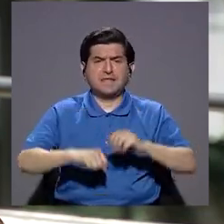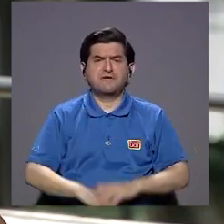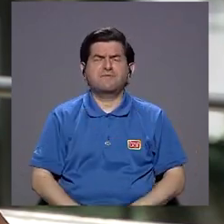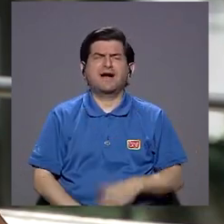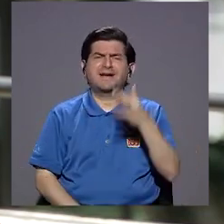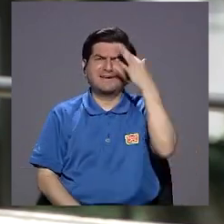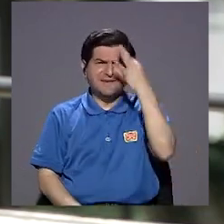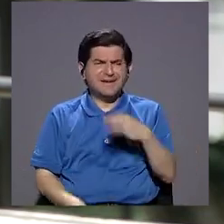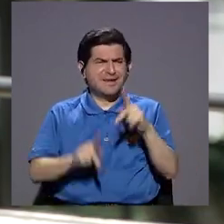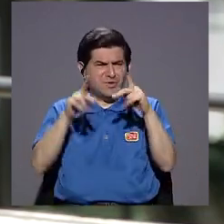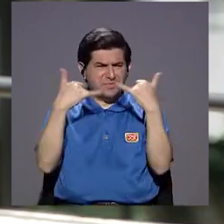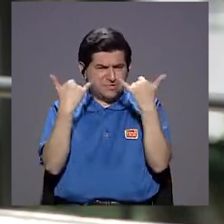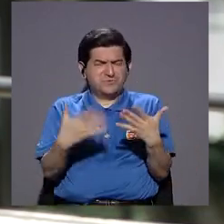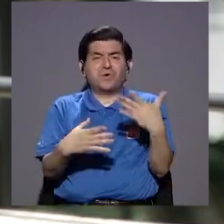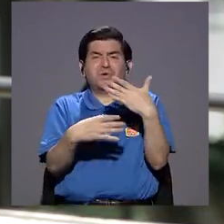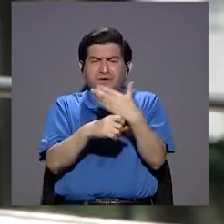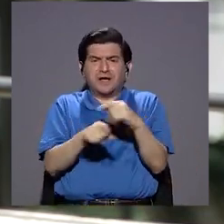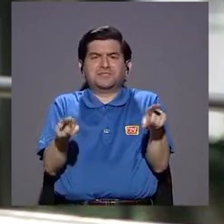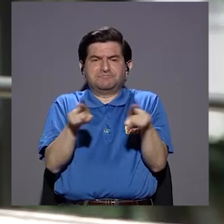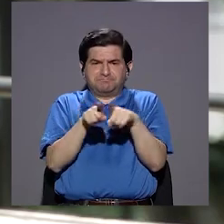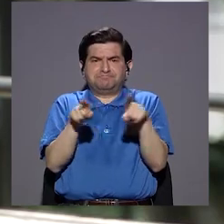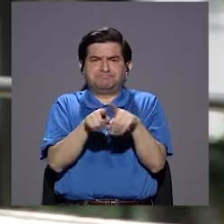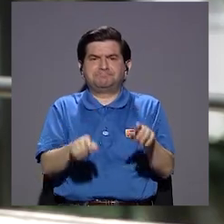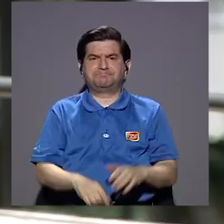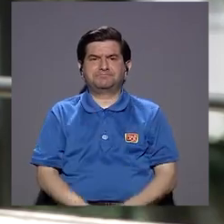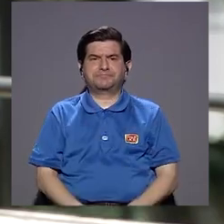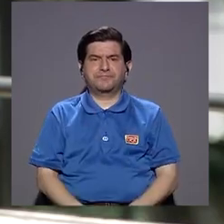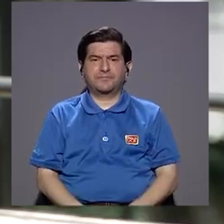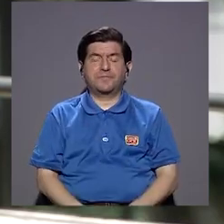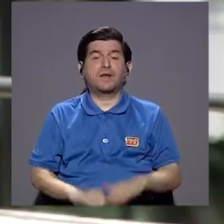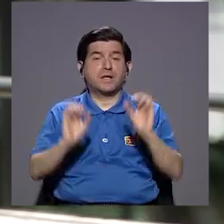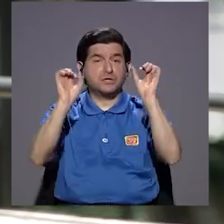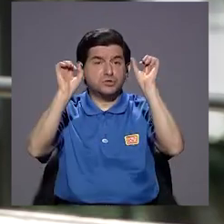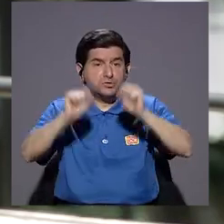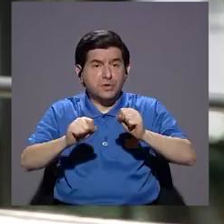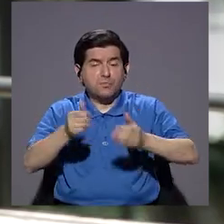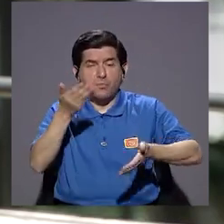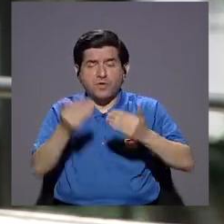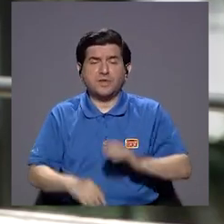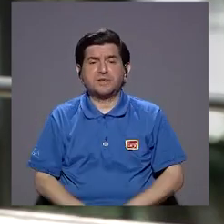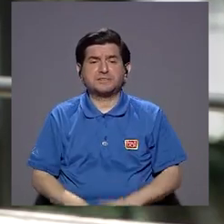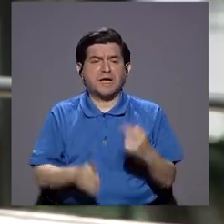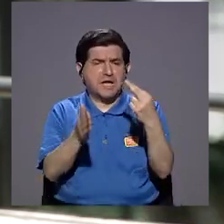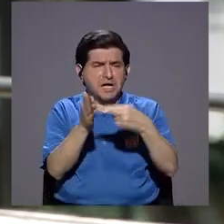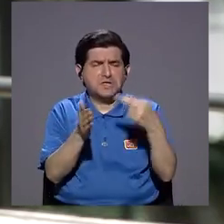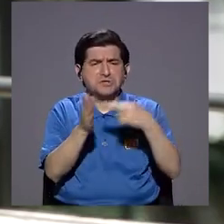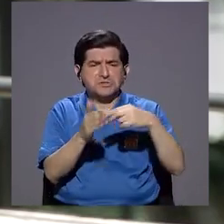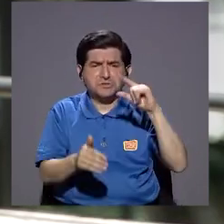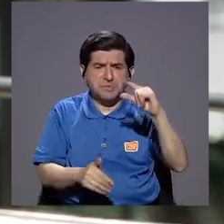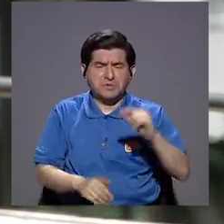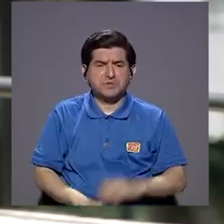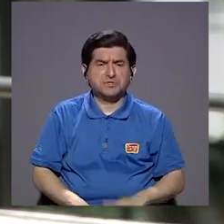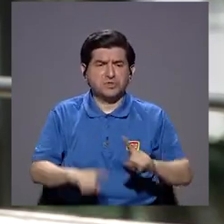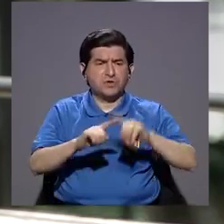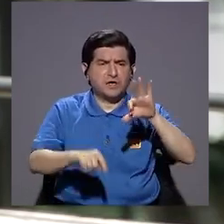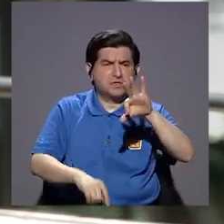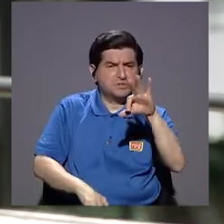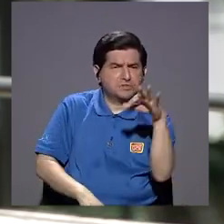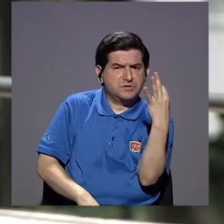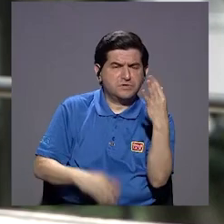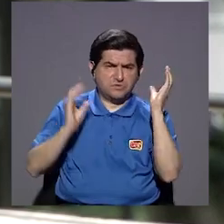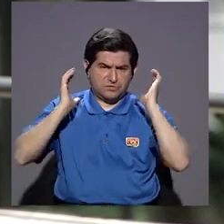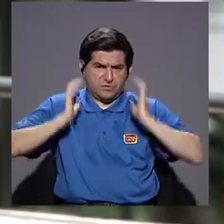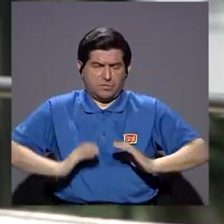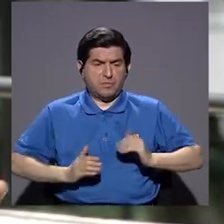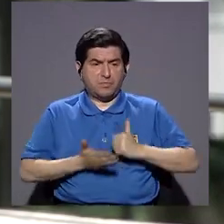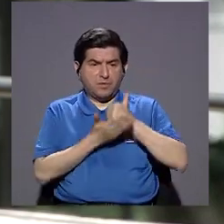con... Creo que hay gente que ya lo está haciendo también, porque se pueden hacer series pequeñas con ciertas